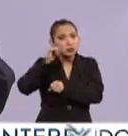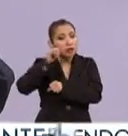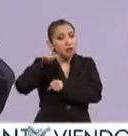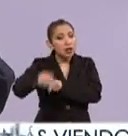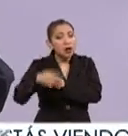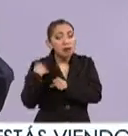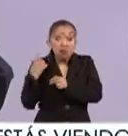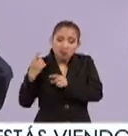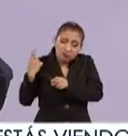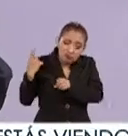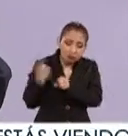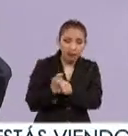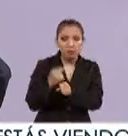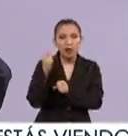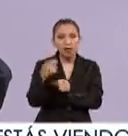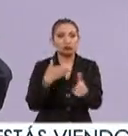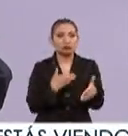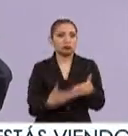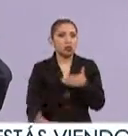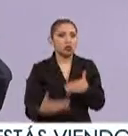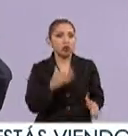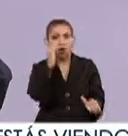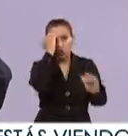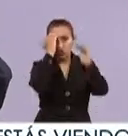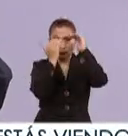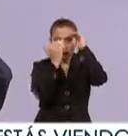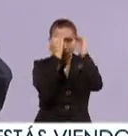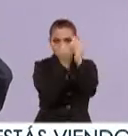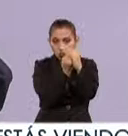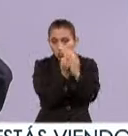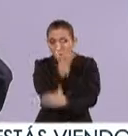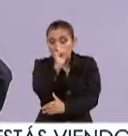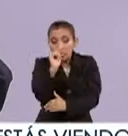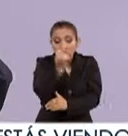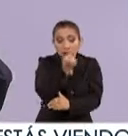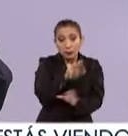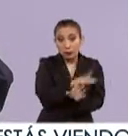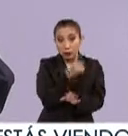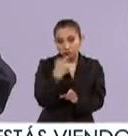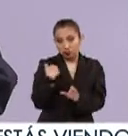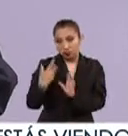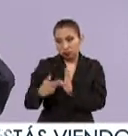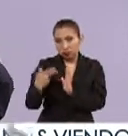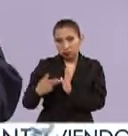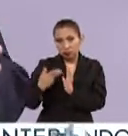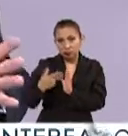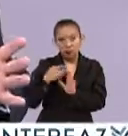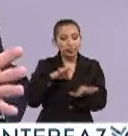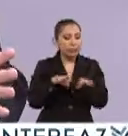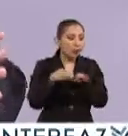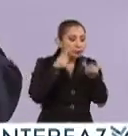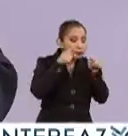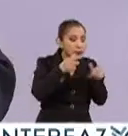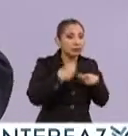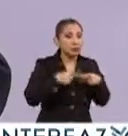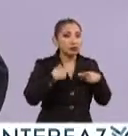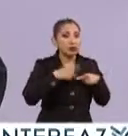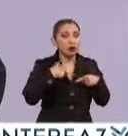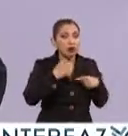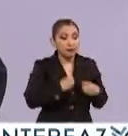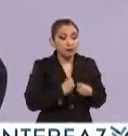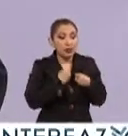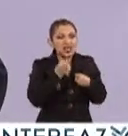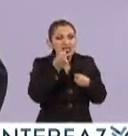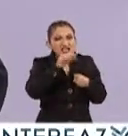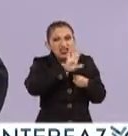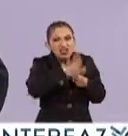estar en la punta de lo que es el conocimiento y las técnicas. ¿Por qué? Porque muchas veces están trabajando con gentes que se debaten entre la